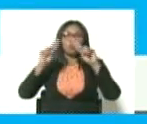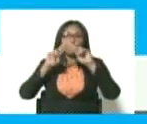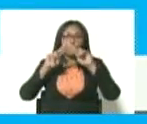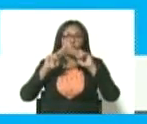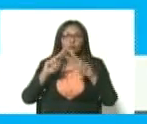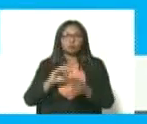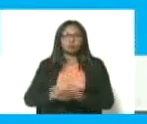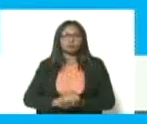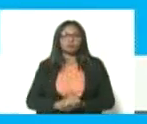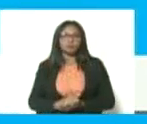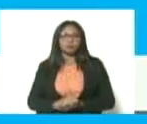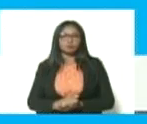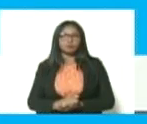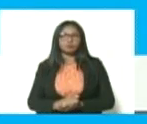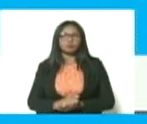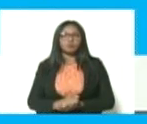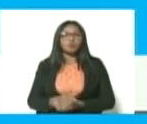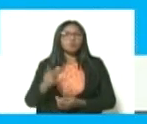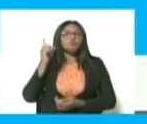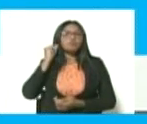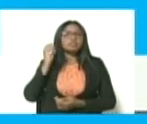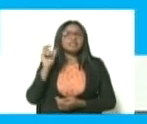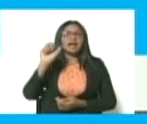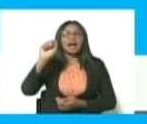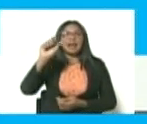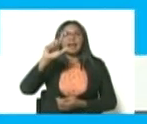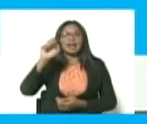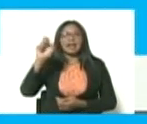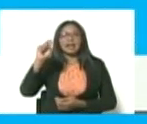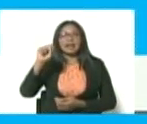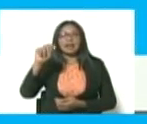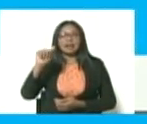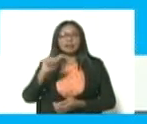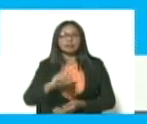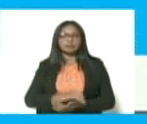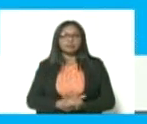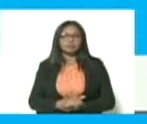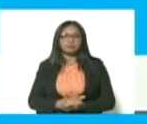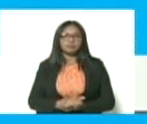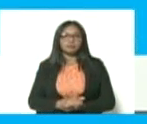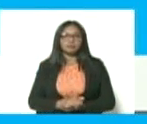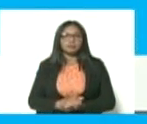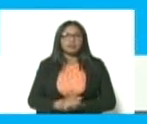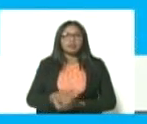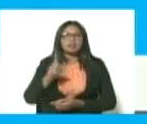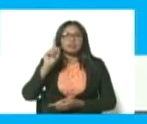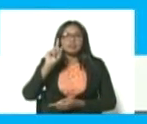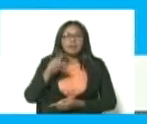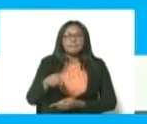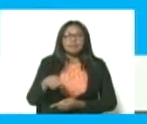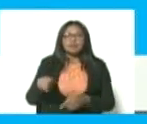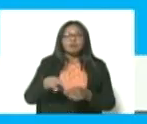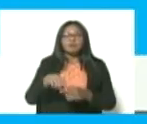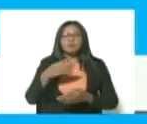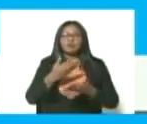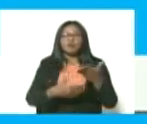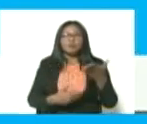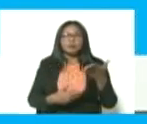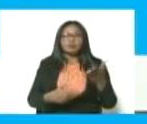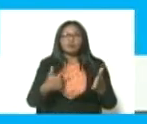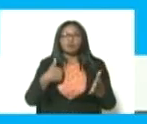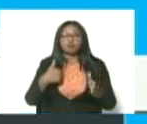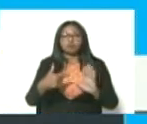Venezuela, Alena Douha, y vamos a consignar también el documento que he